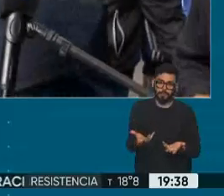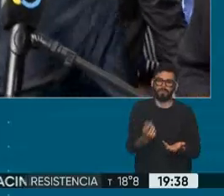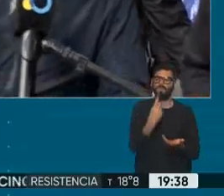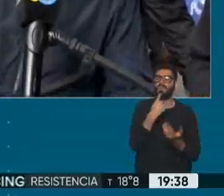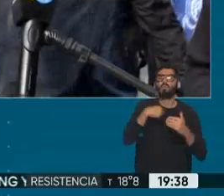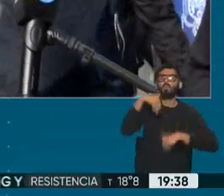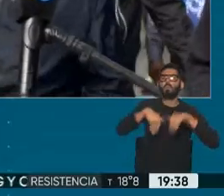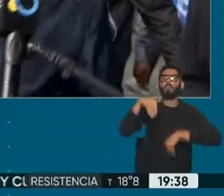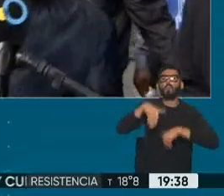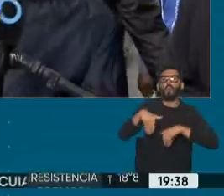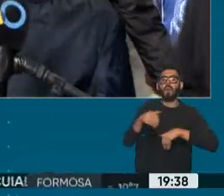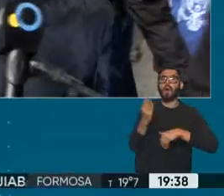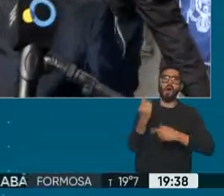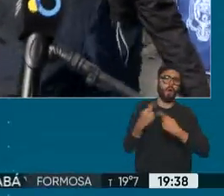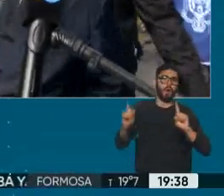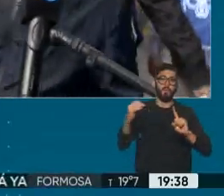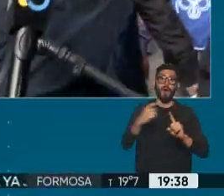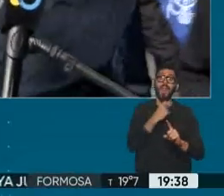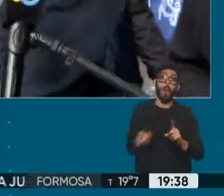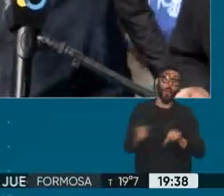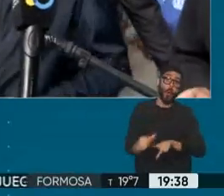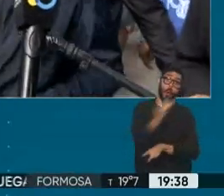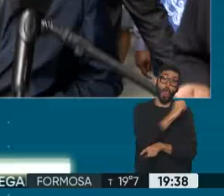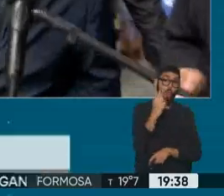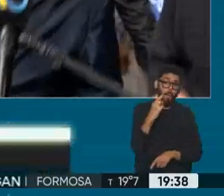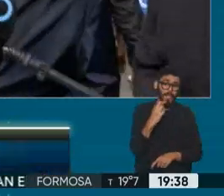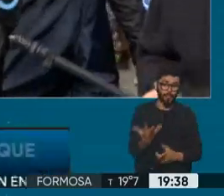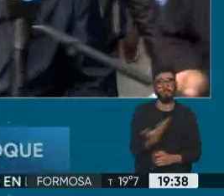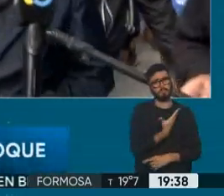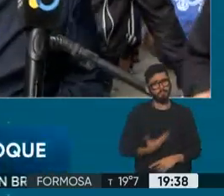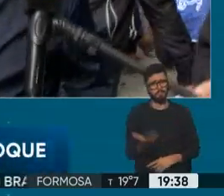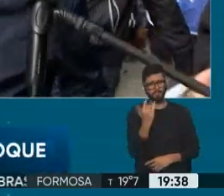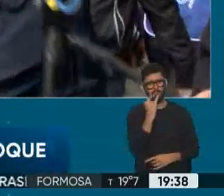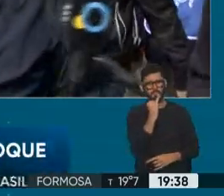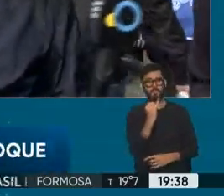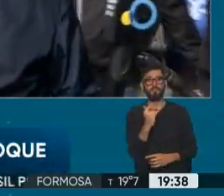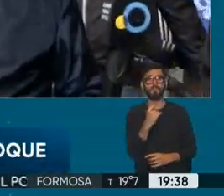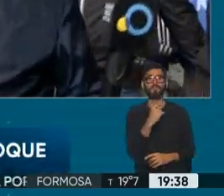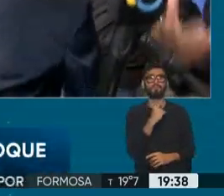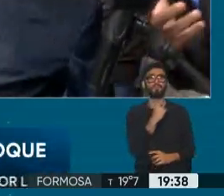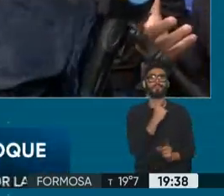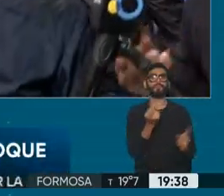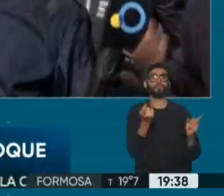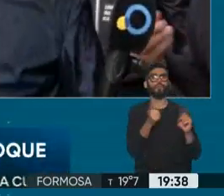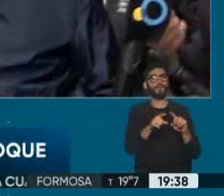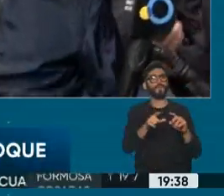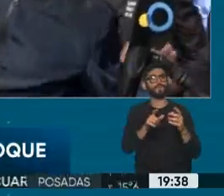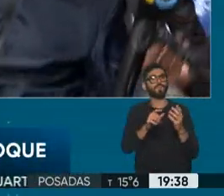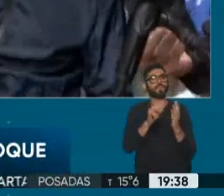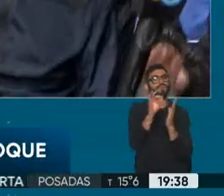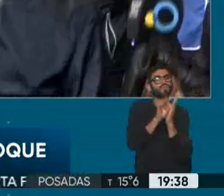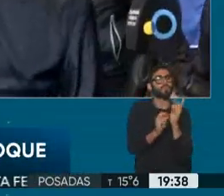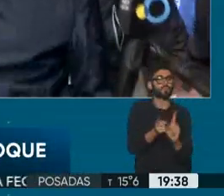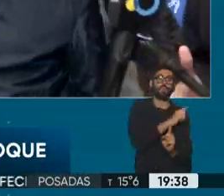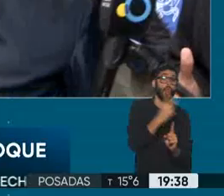electoral, ¿qué están pidiendo? Volver a las bases del año 2019. Lo ha dicho el presidente también en algún momento, ¿no? Retomar las bases del 2019. Pero bueno,